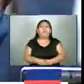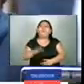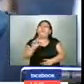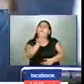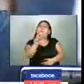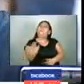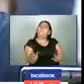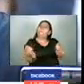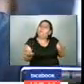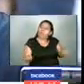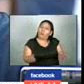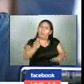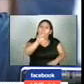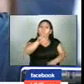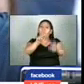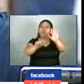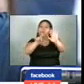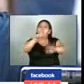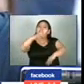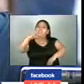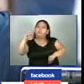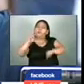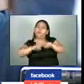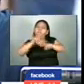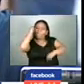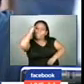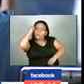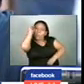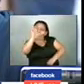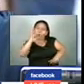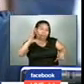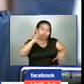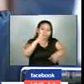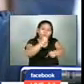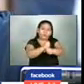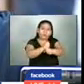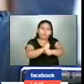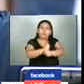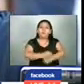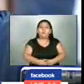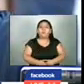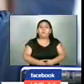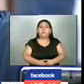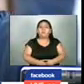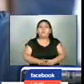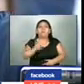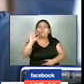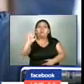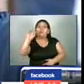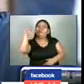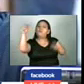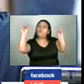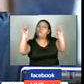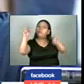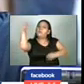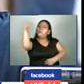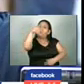¿Por qué esos 3.6 millones no los priorizamos en la educación?